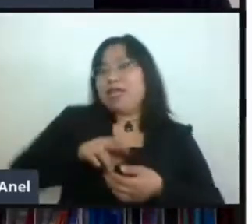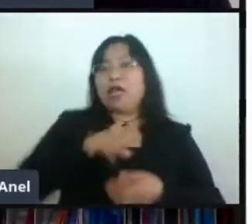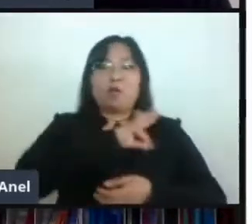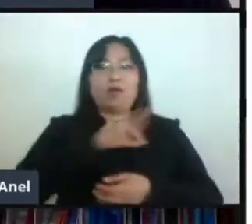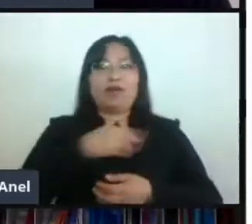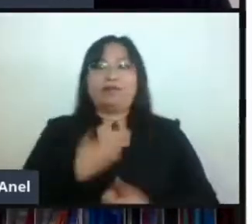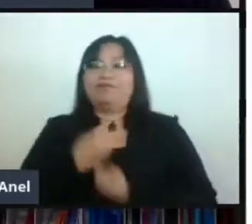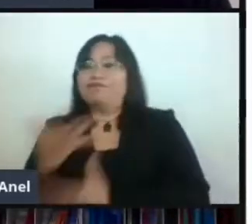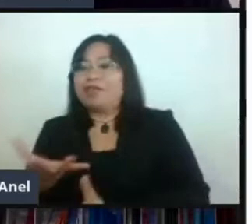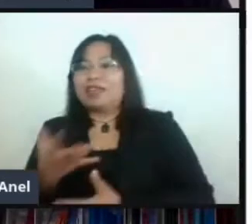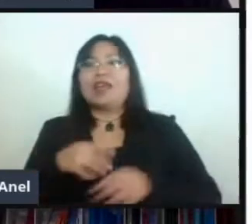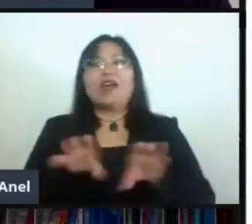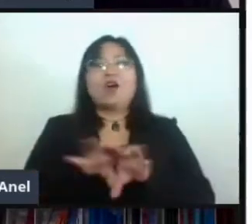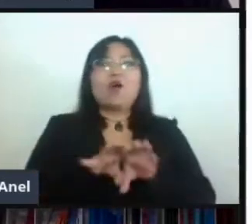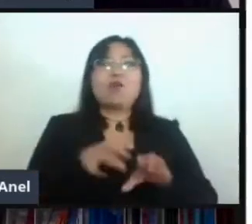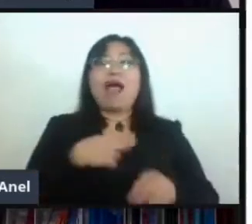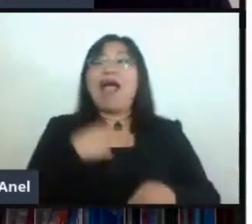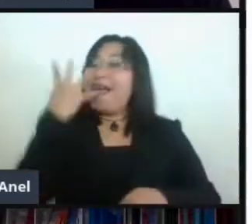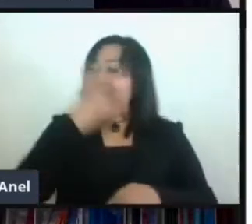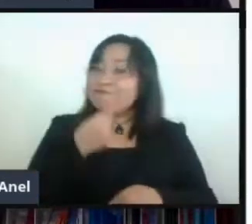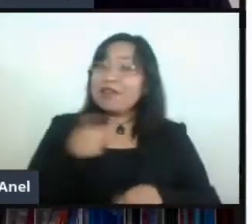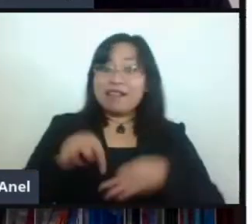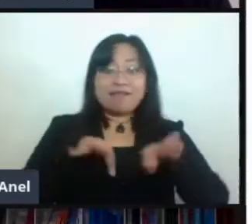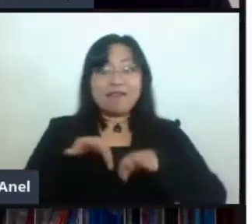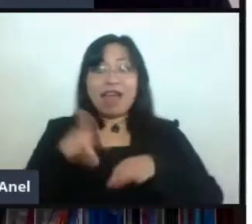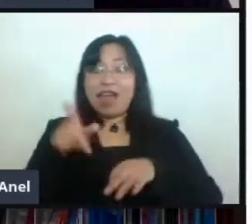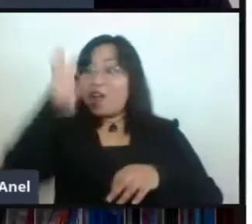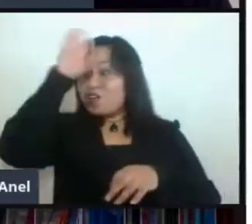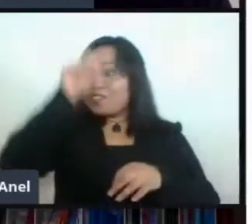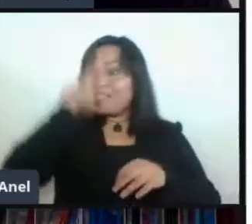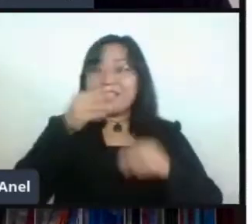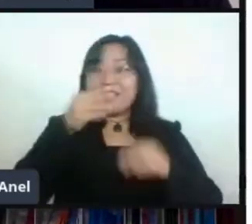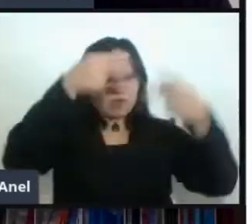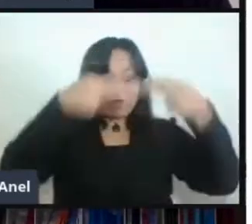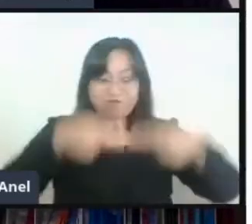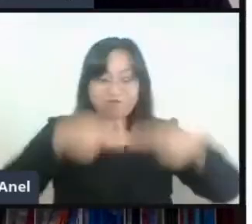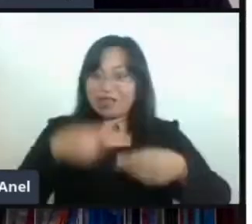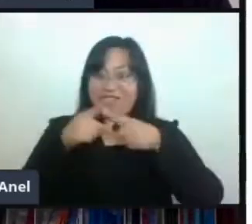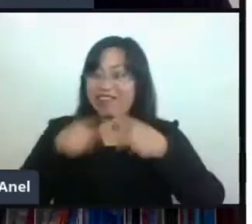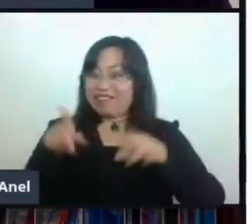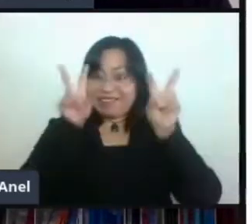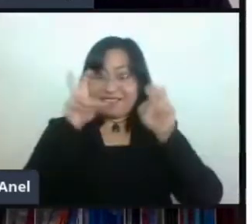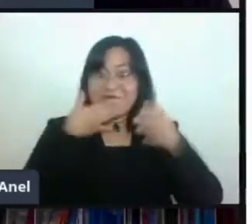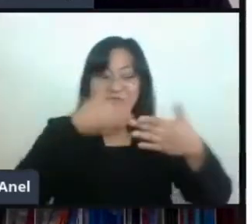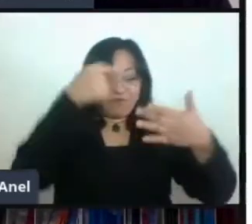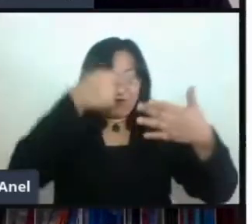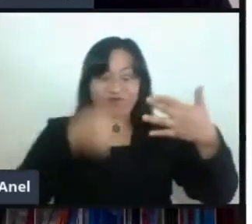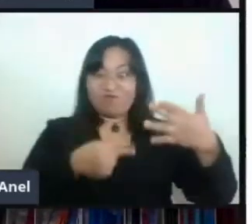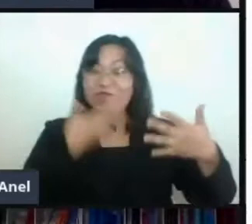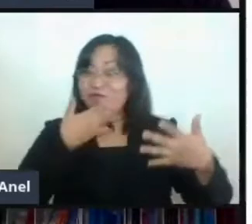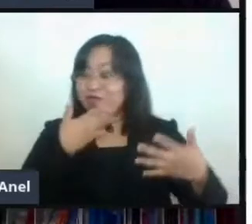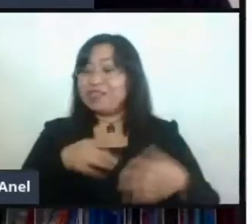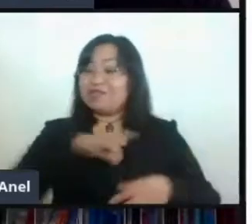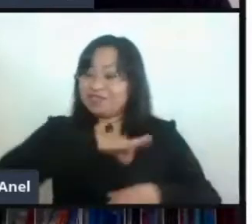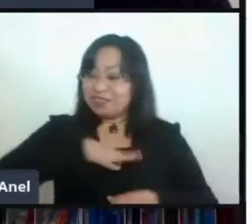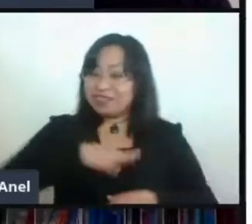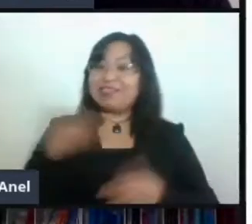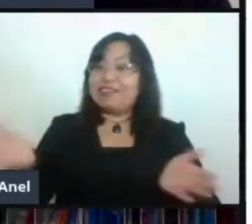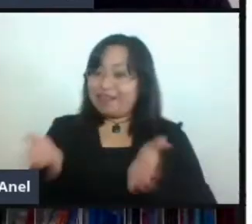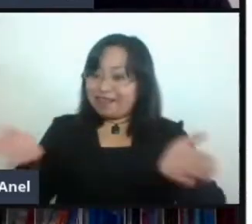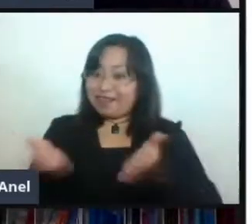qué lindo te quedó tu mapa de conceptos, tiene todos los elementos que solicitamos, te felicito. O sea, la